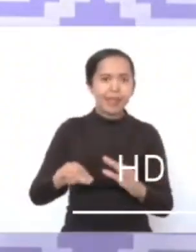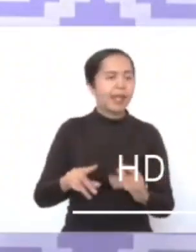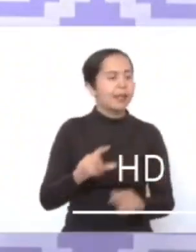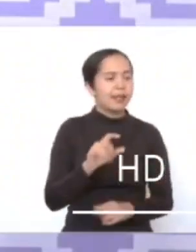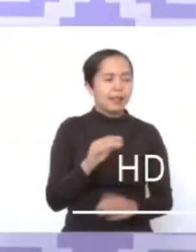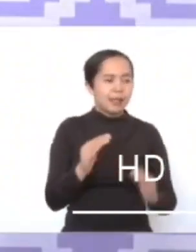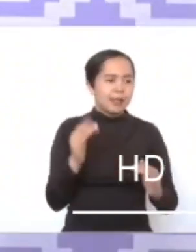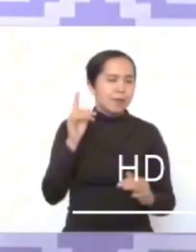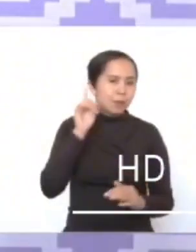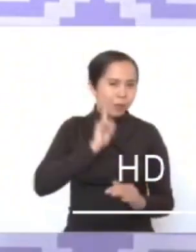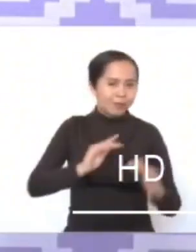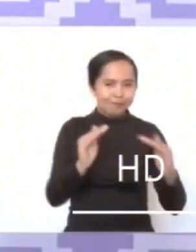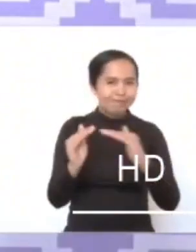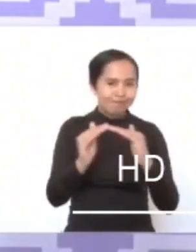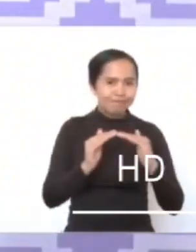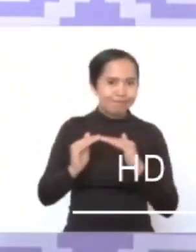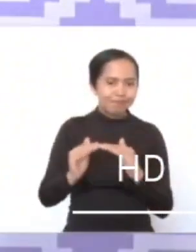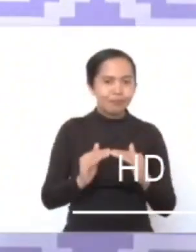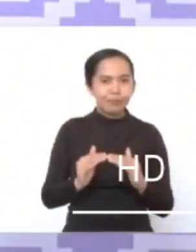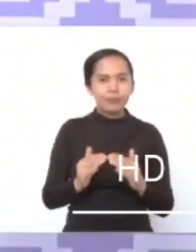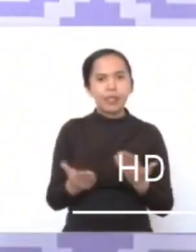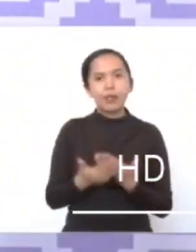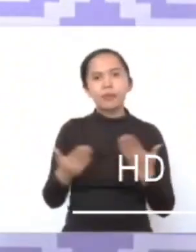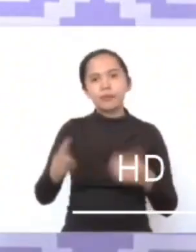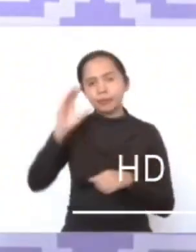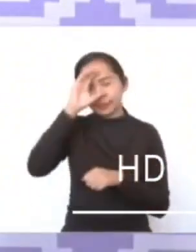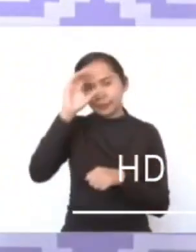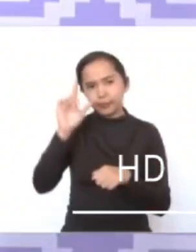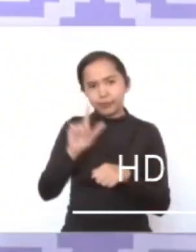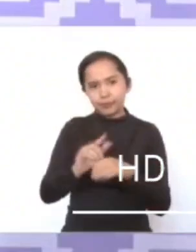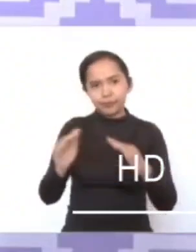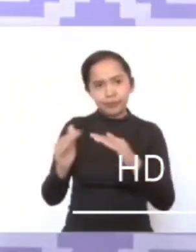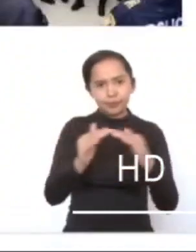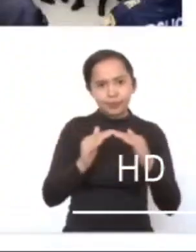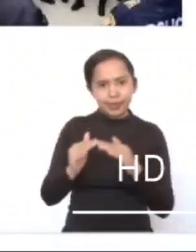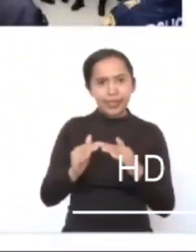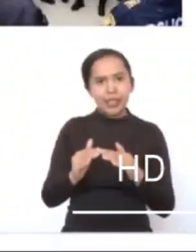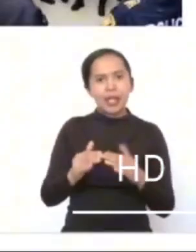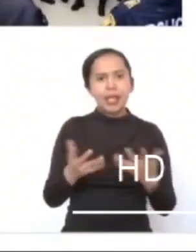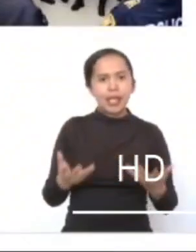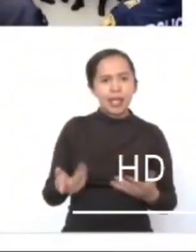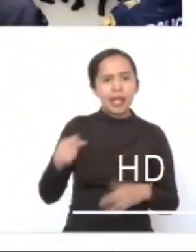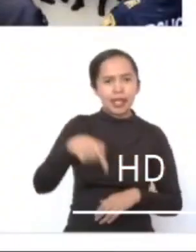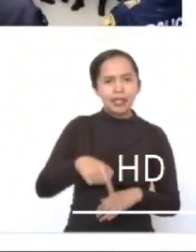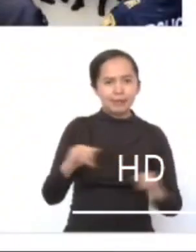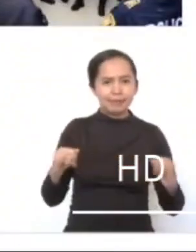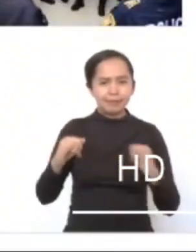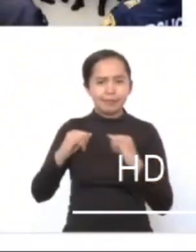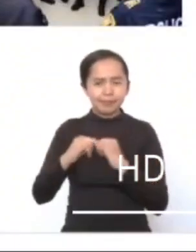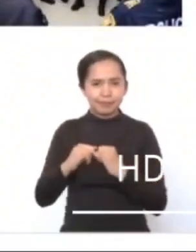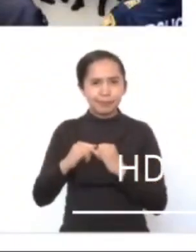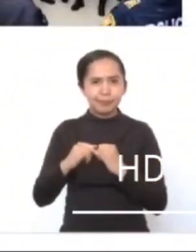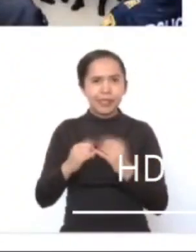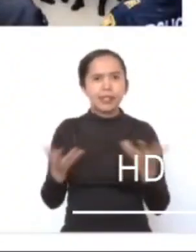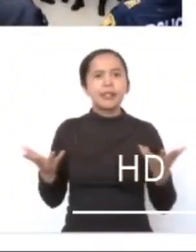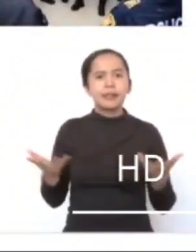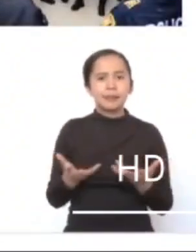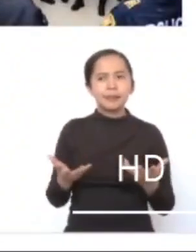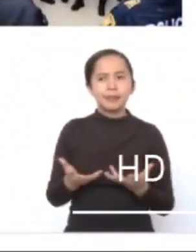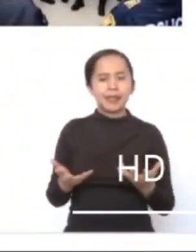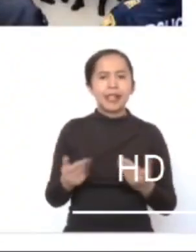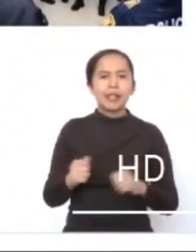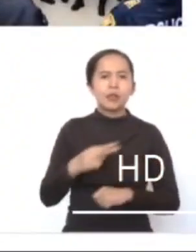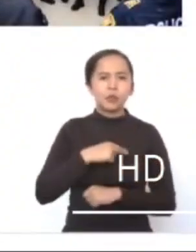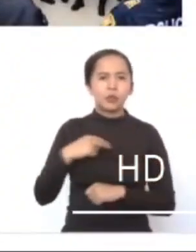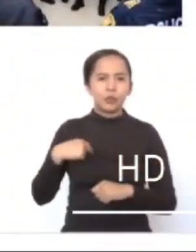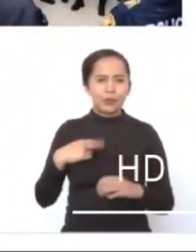género. Para sostener la cultura igualitaria y combatir la violencia machista dentro y fuera de la institución, esta formación